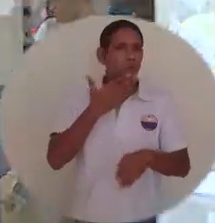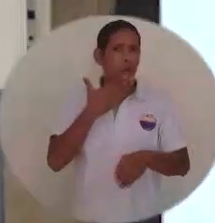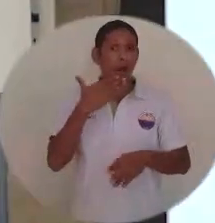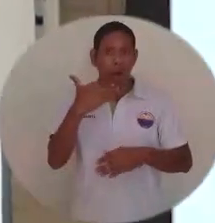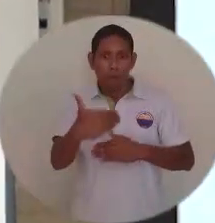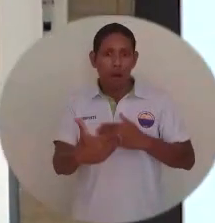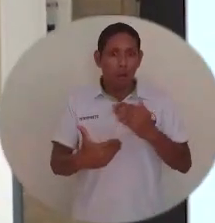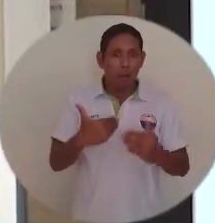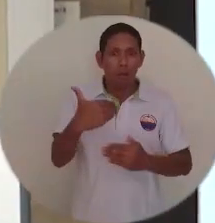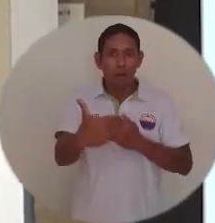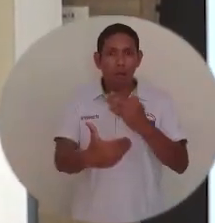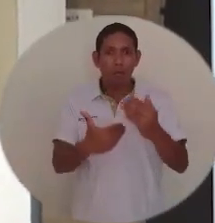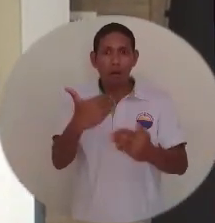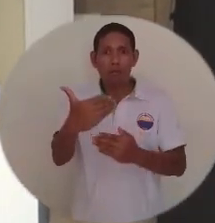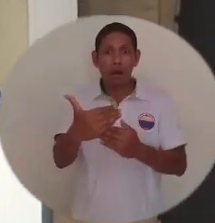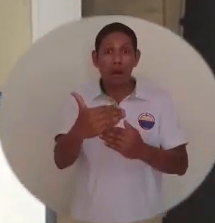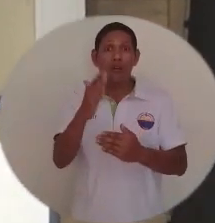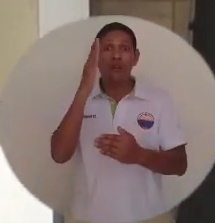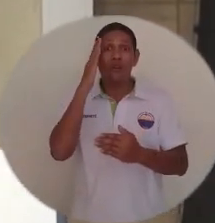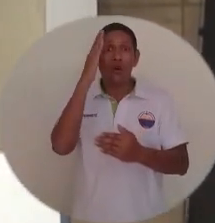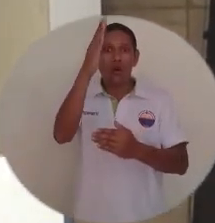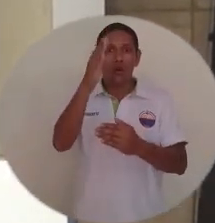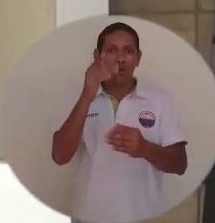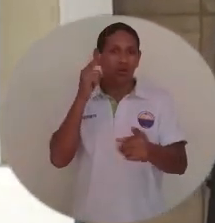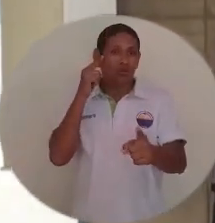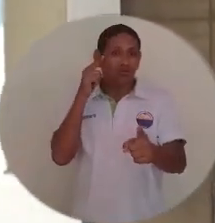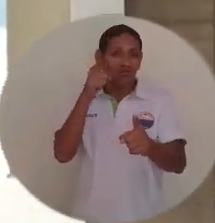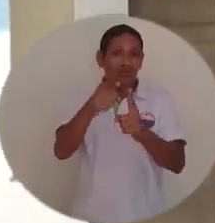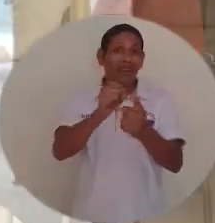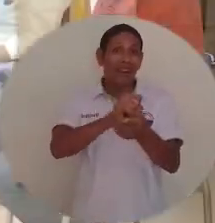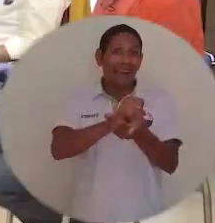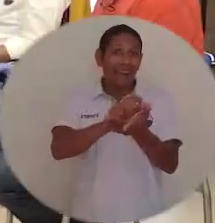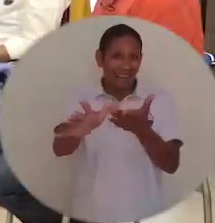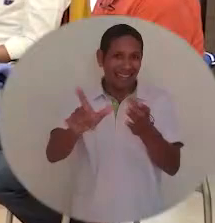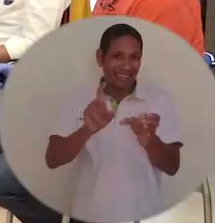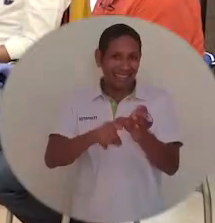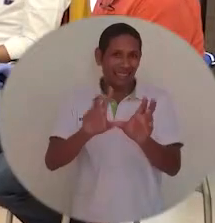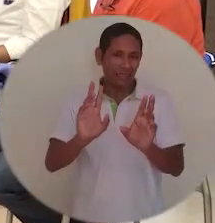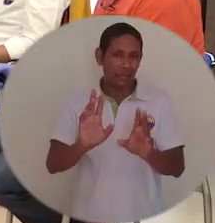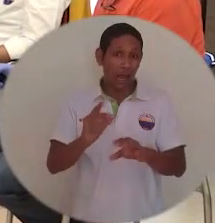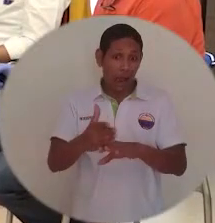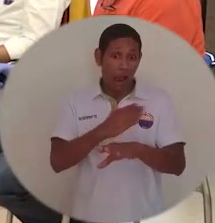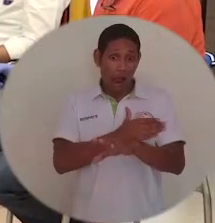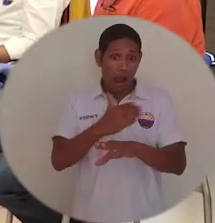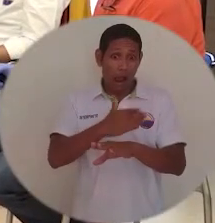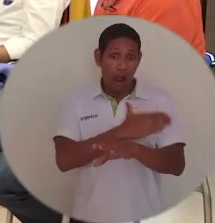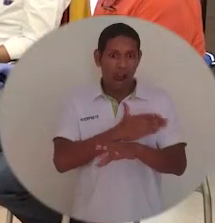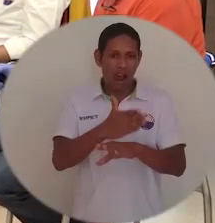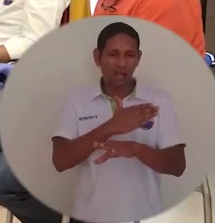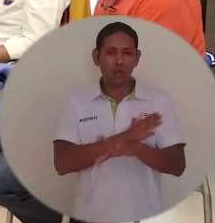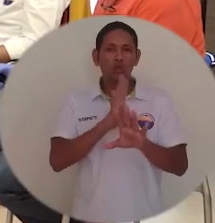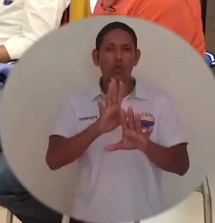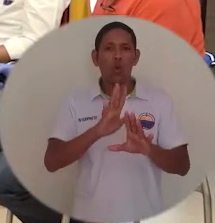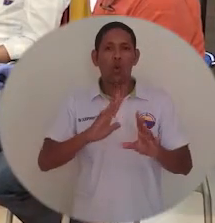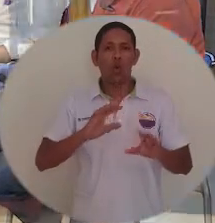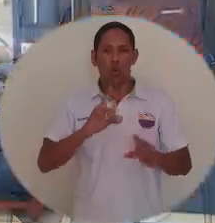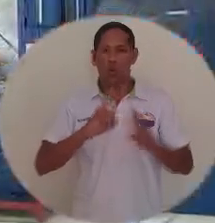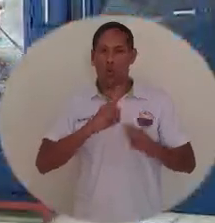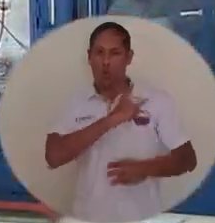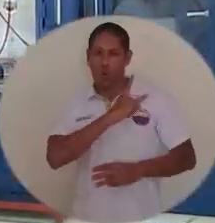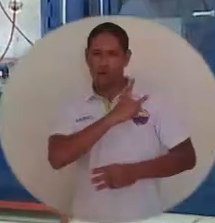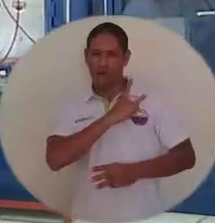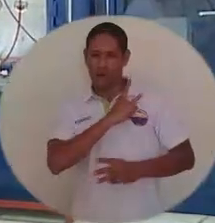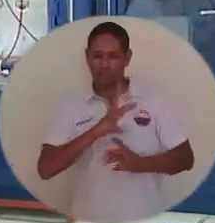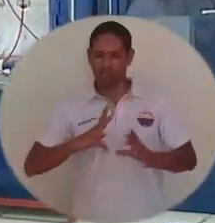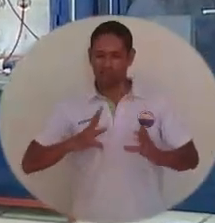rector Vera Salazar, el cual busca avanzar gradualmente hacia la gratuidad de la matrícula estudiantil, un compromiso por el que desde el plan de gobierno